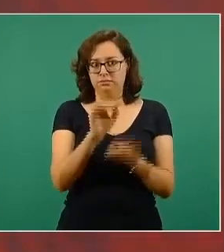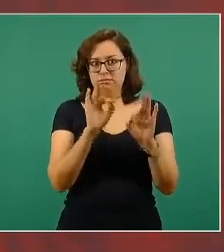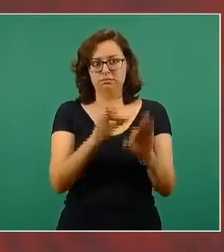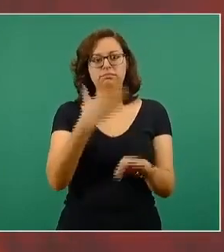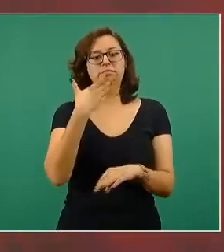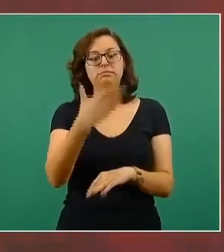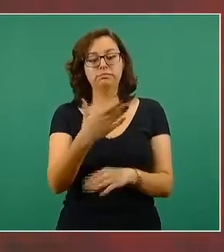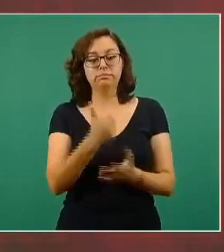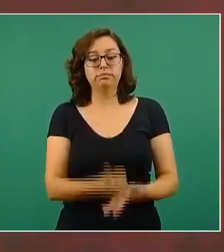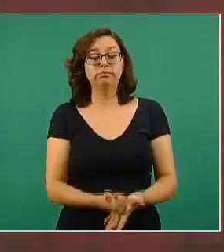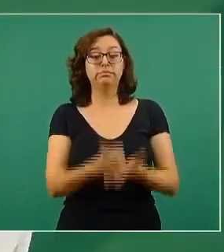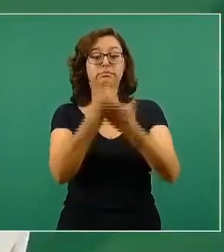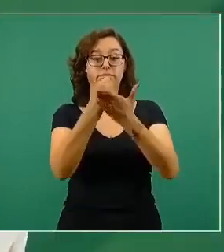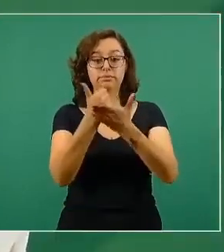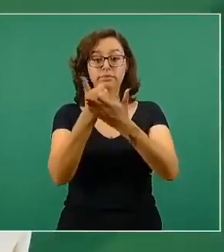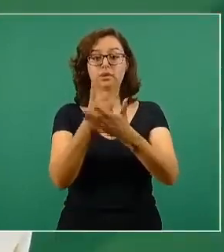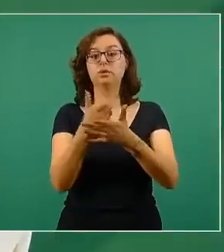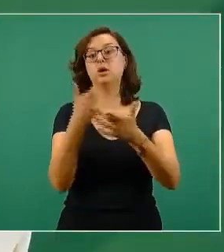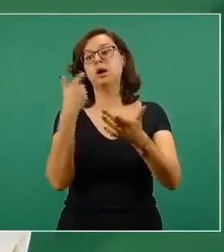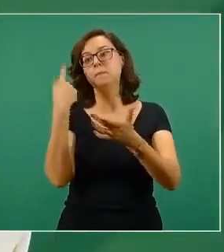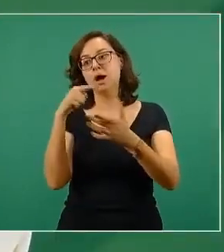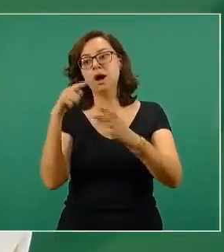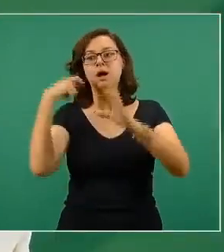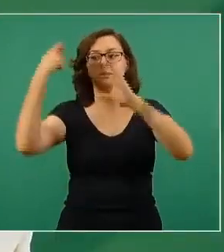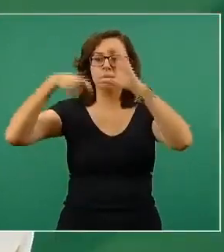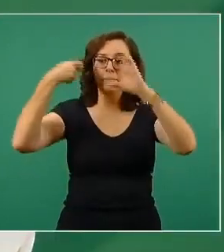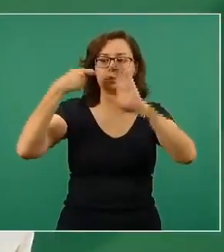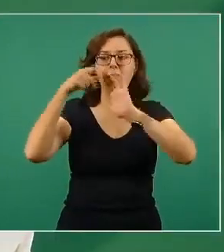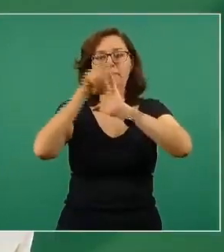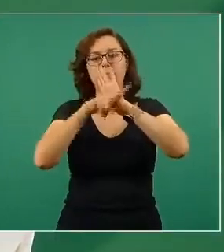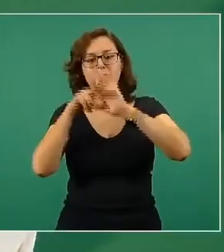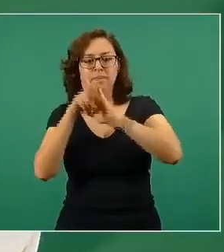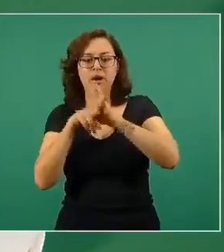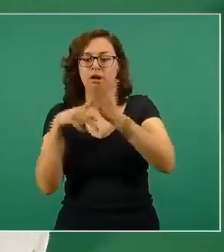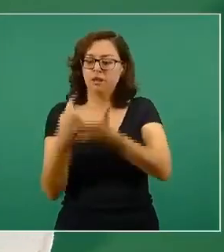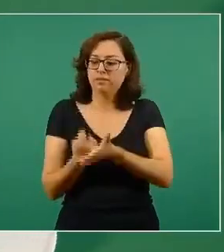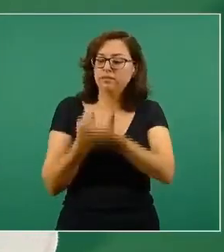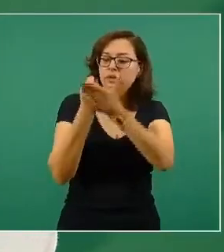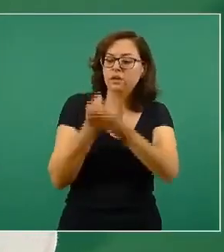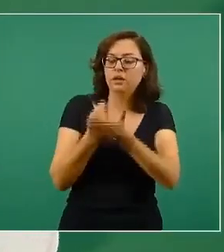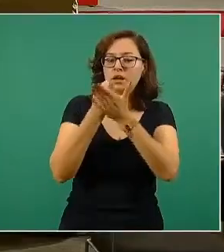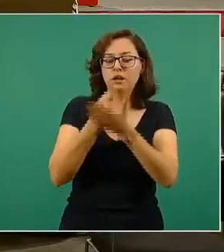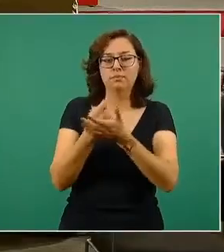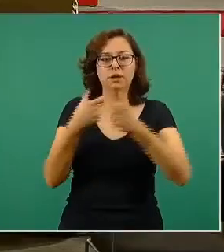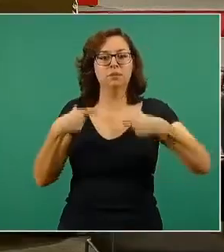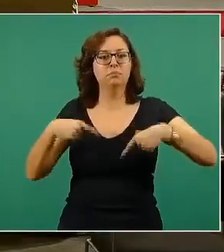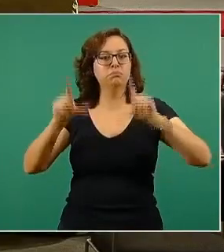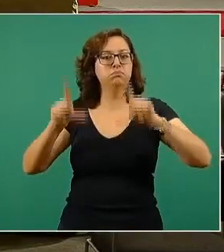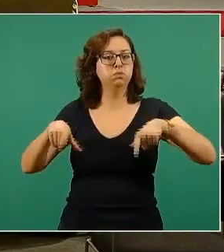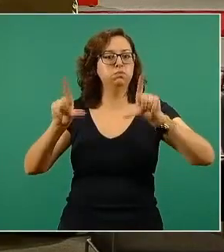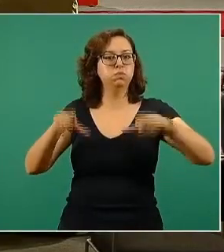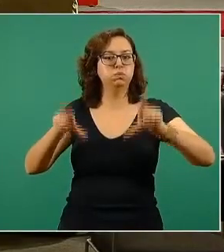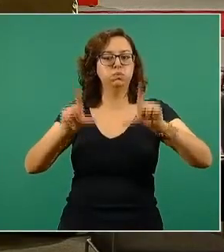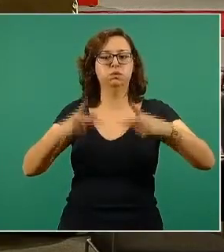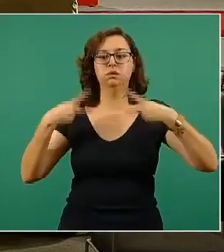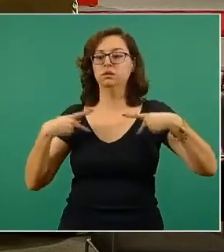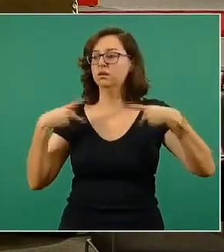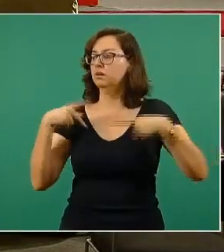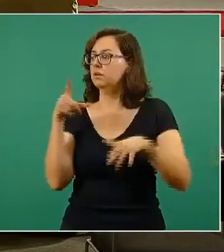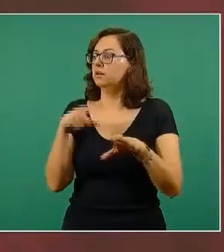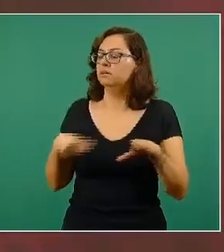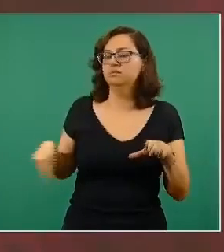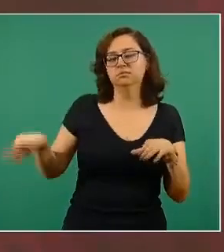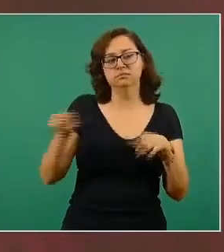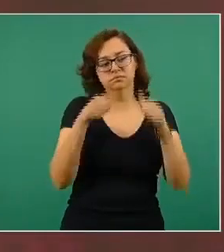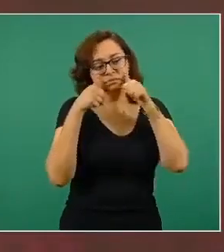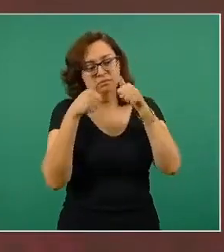unidad nos ayudó a generar materiales de entrenamiento para la población. Desde luego es